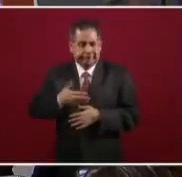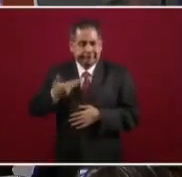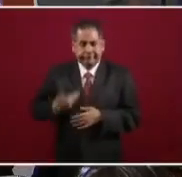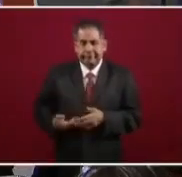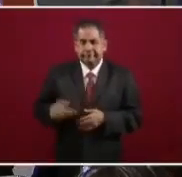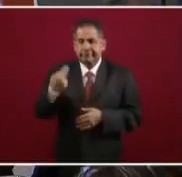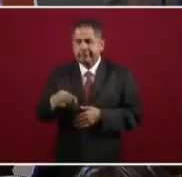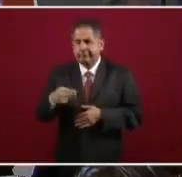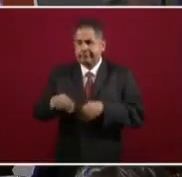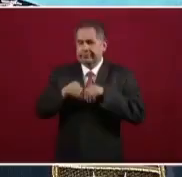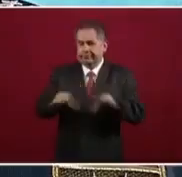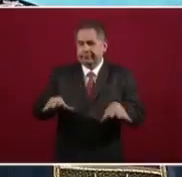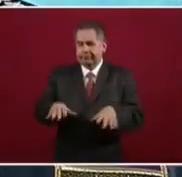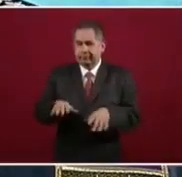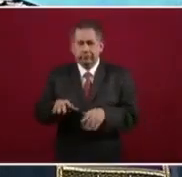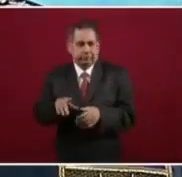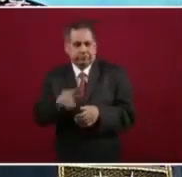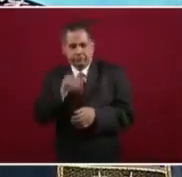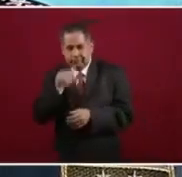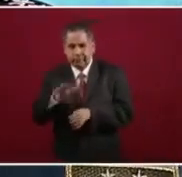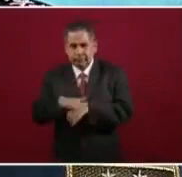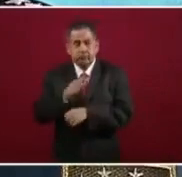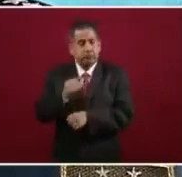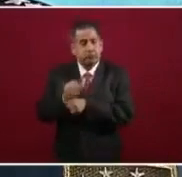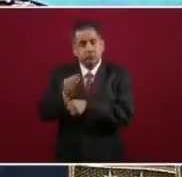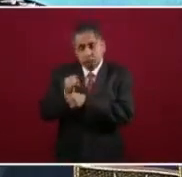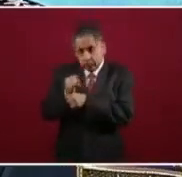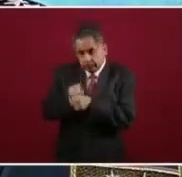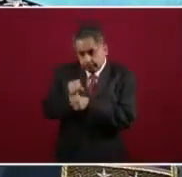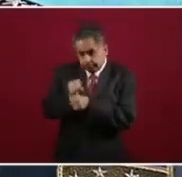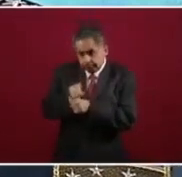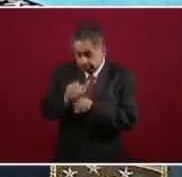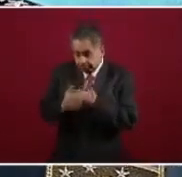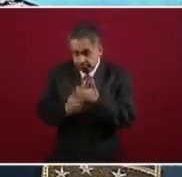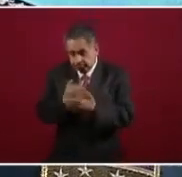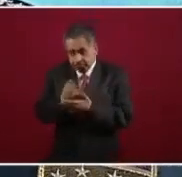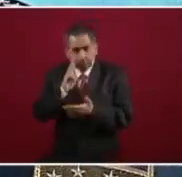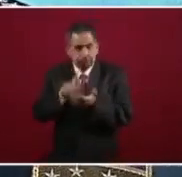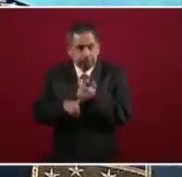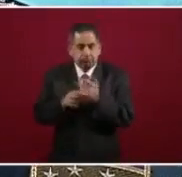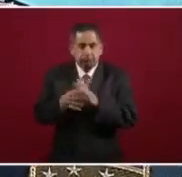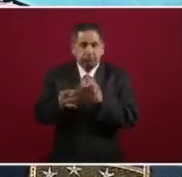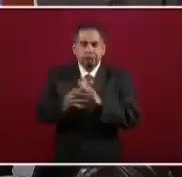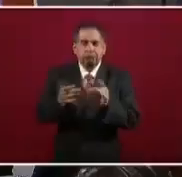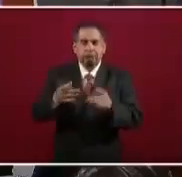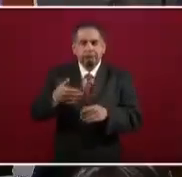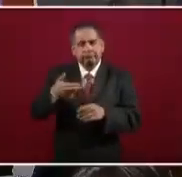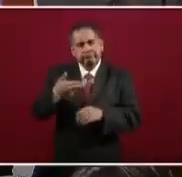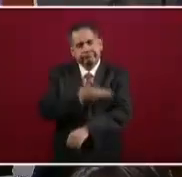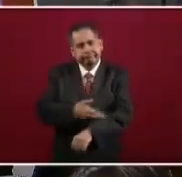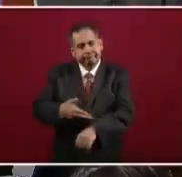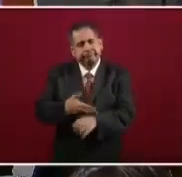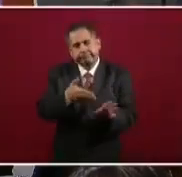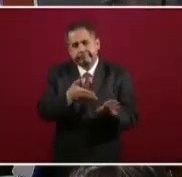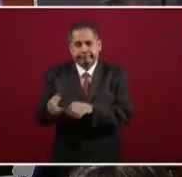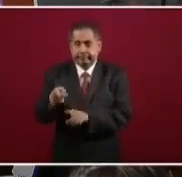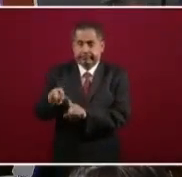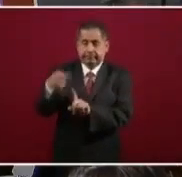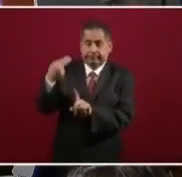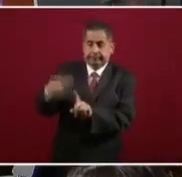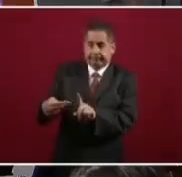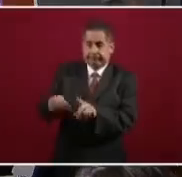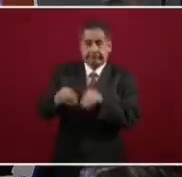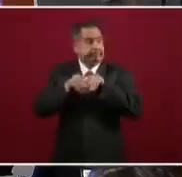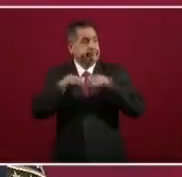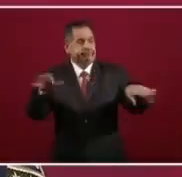el nombre porque hay una investigación de por medio y bueno para el debido proceso no no podemos